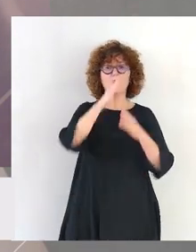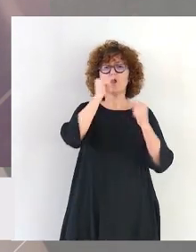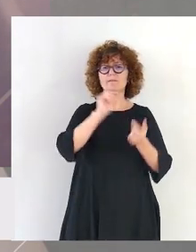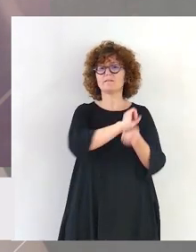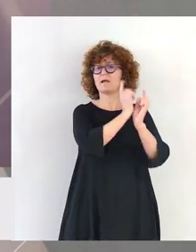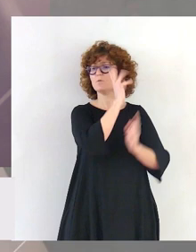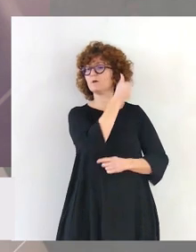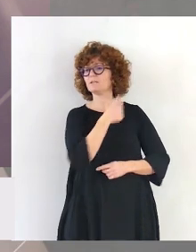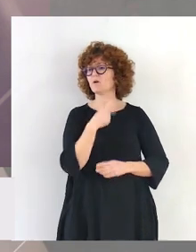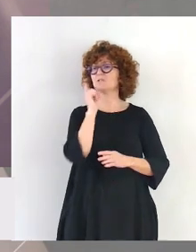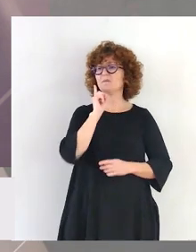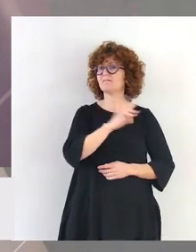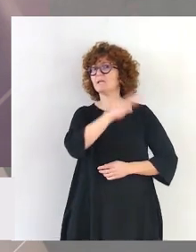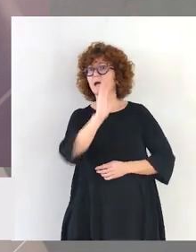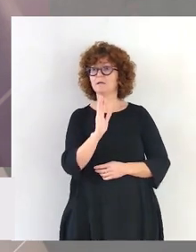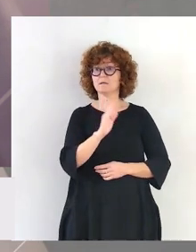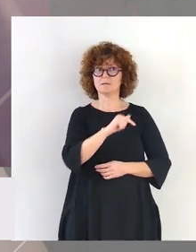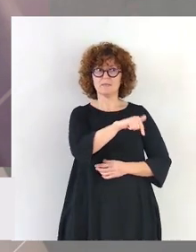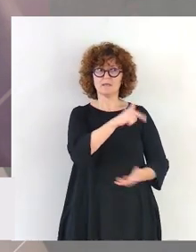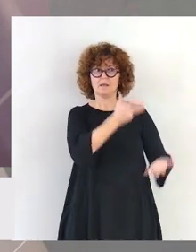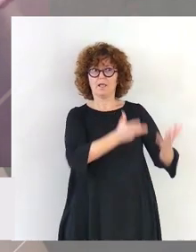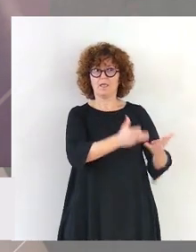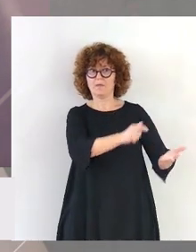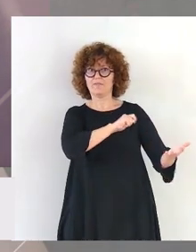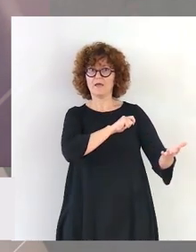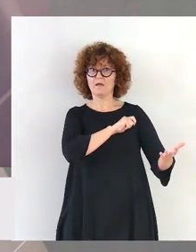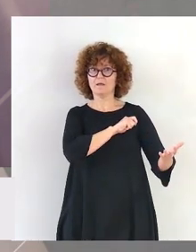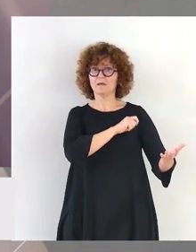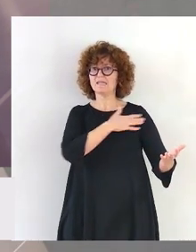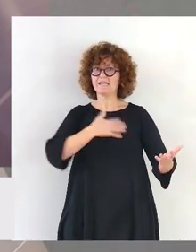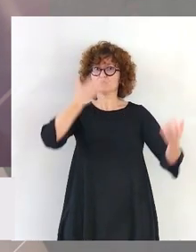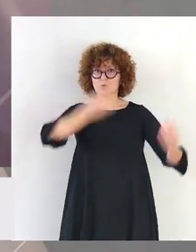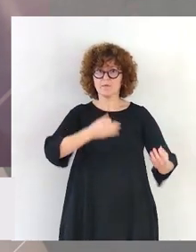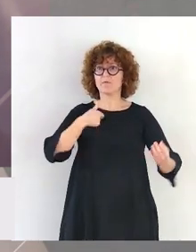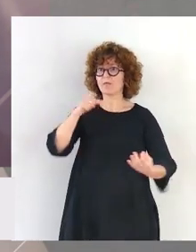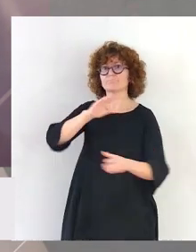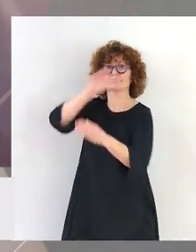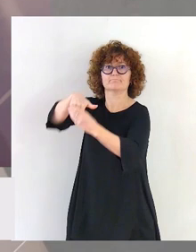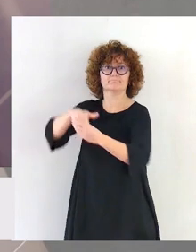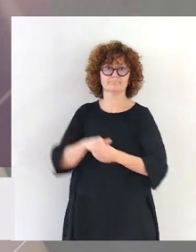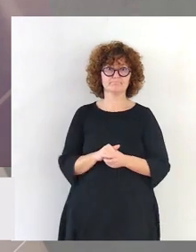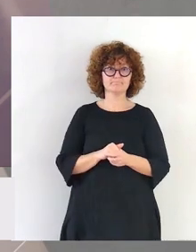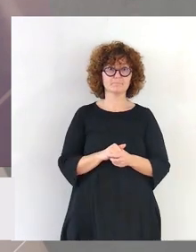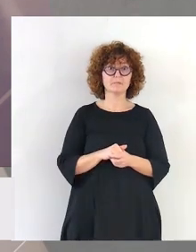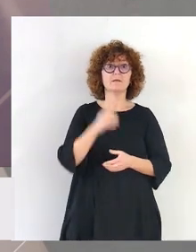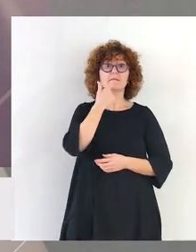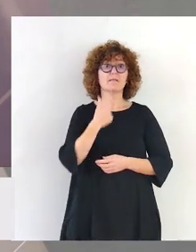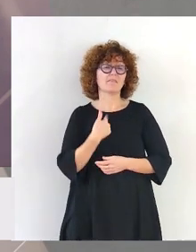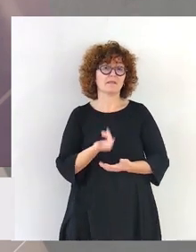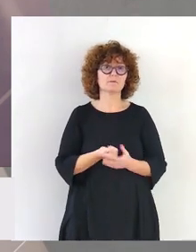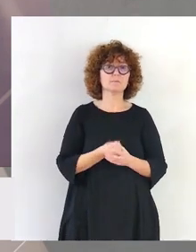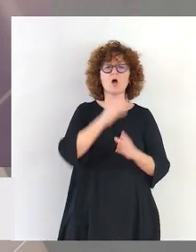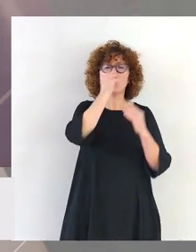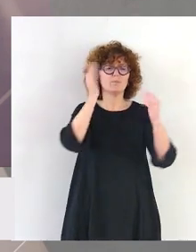climático que es mentira y a ti te está dando miedo el cambio climático que más quieres oír que olvídate que es mentira cuando te dicen